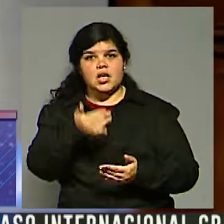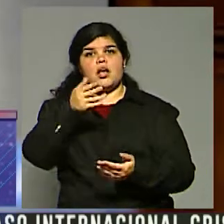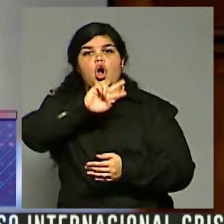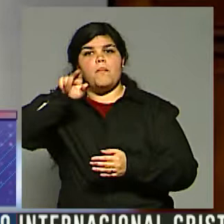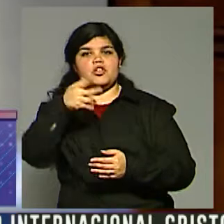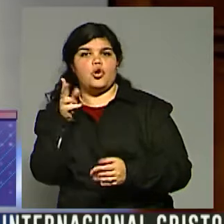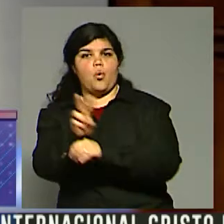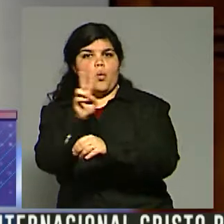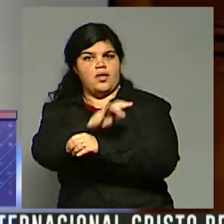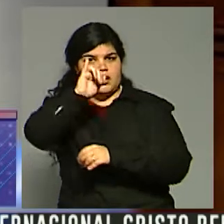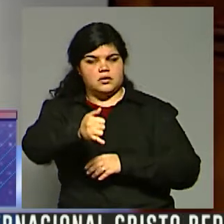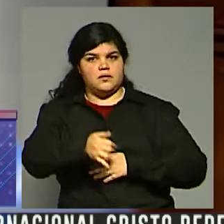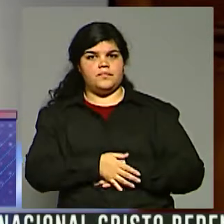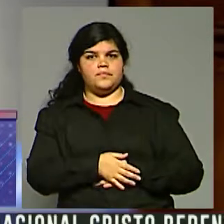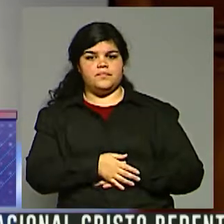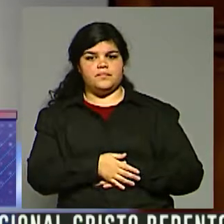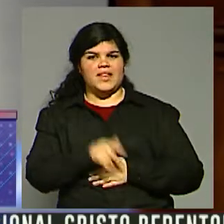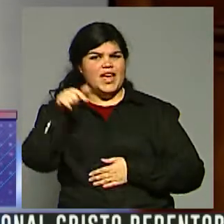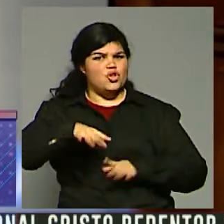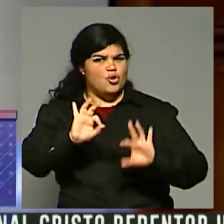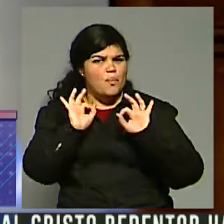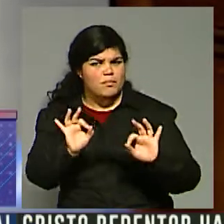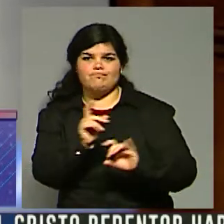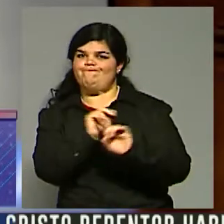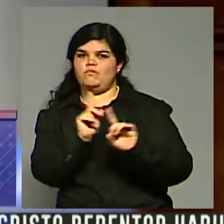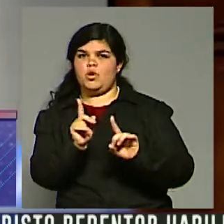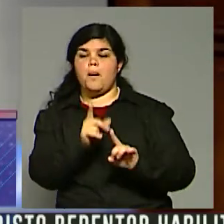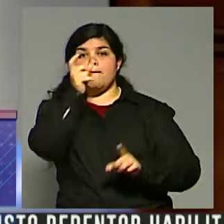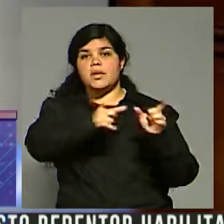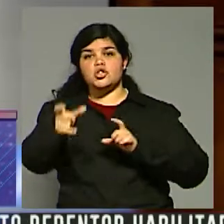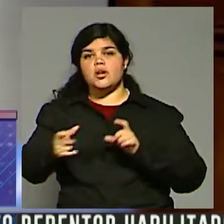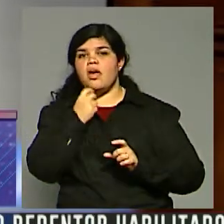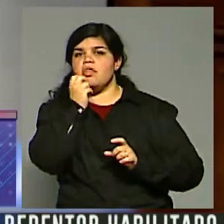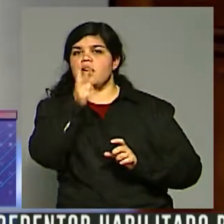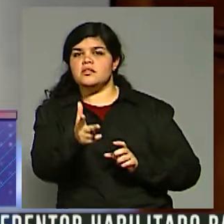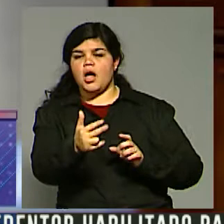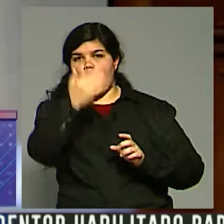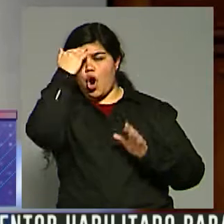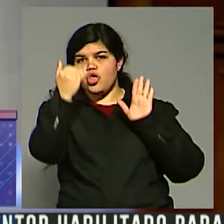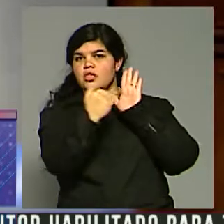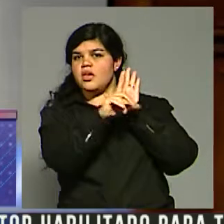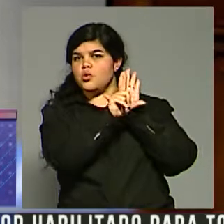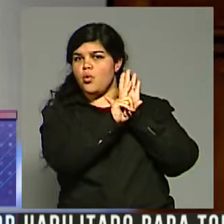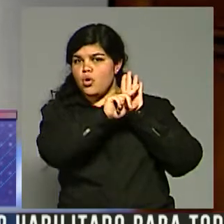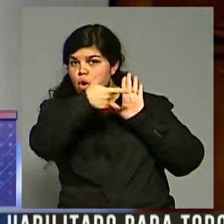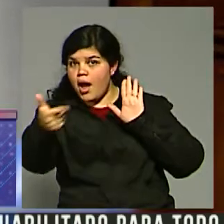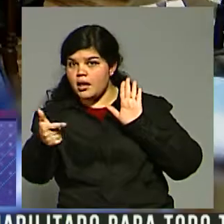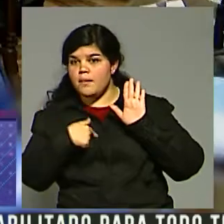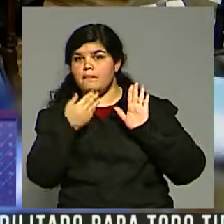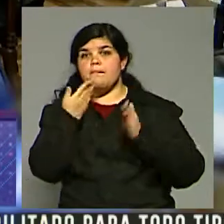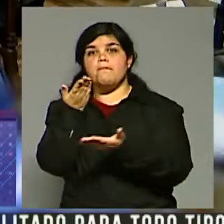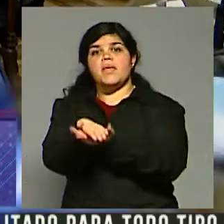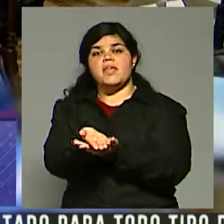Convención. No es todo. Quienes afirman la inconstitucionalidad piden que la Argentina no cumpla con